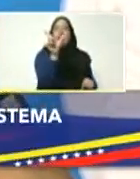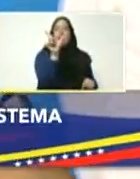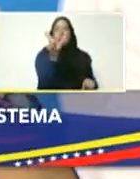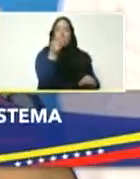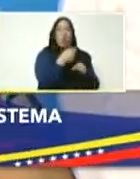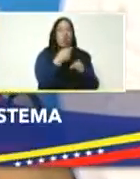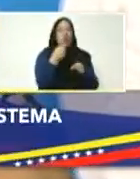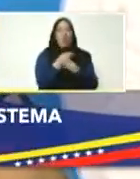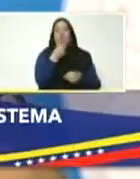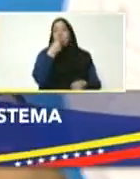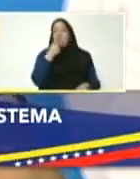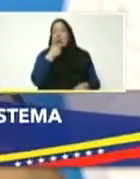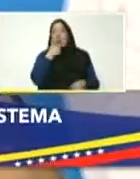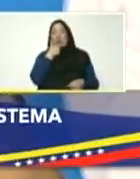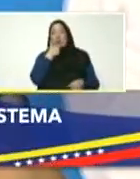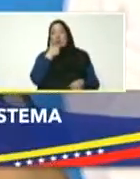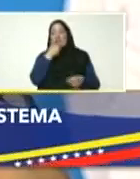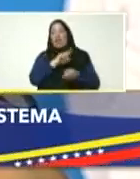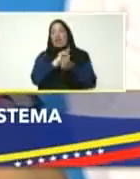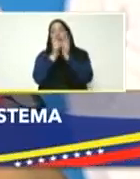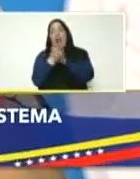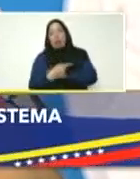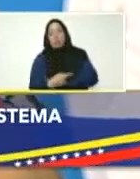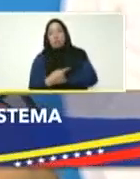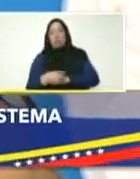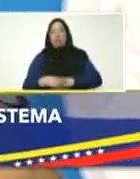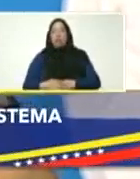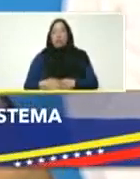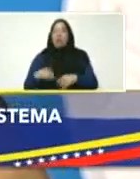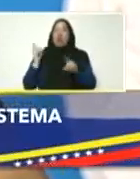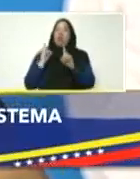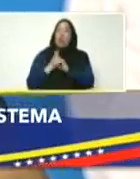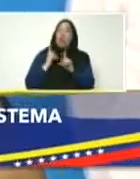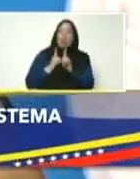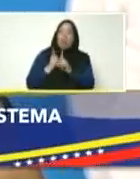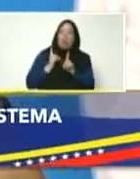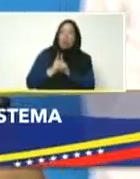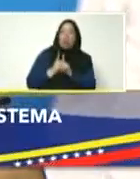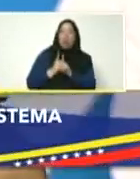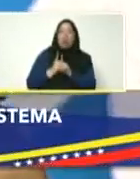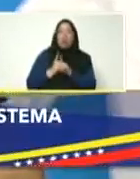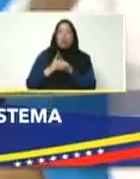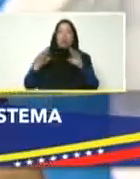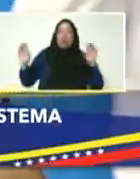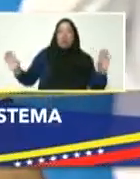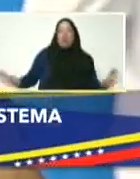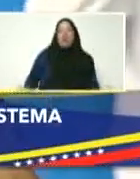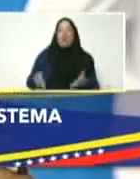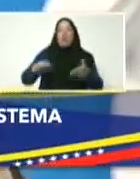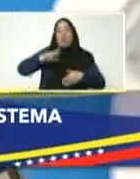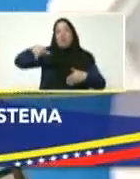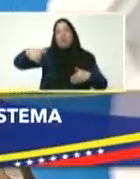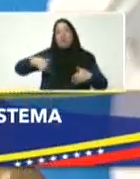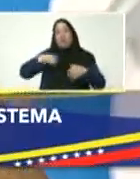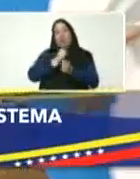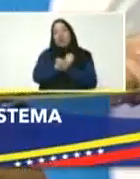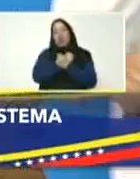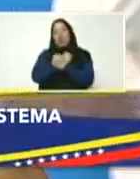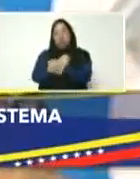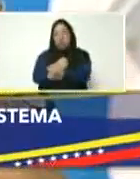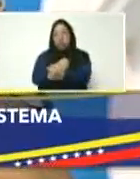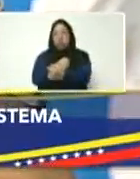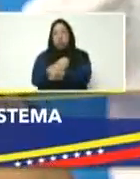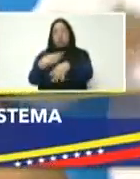trabajo extraordinario para esta renovación. No fue competencia, fue reencontrarnos en el amor